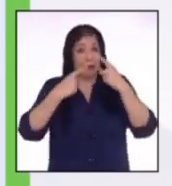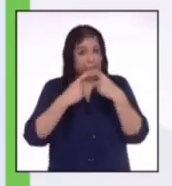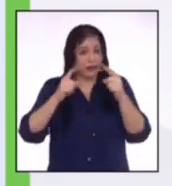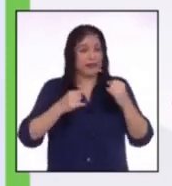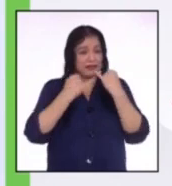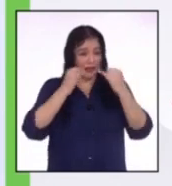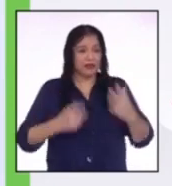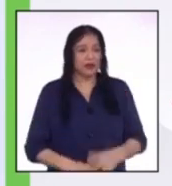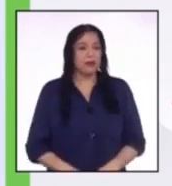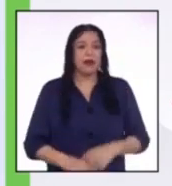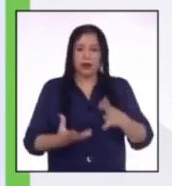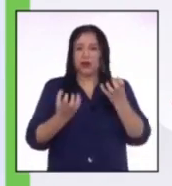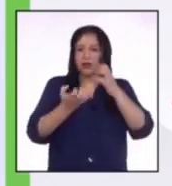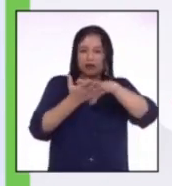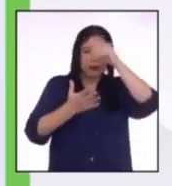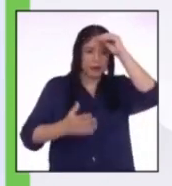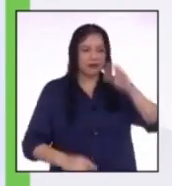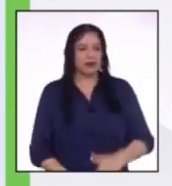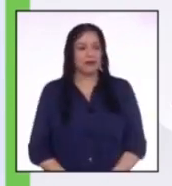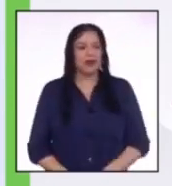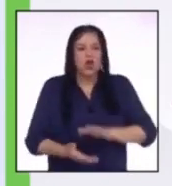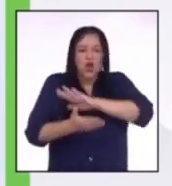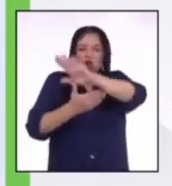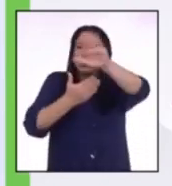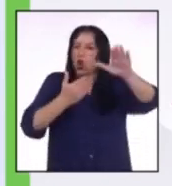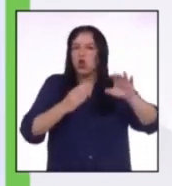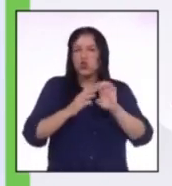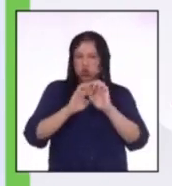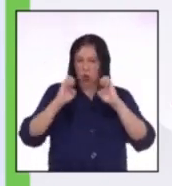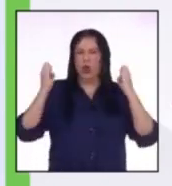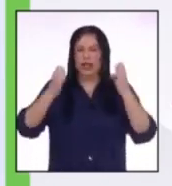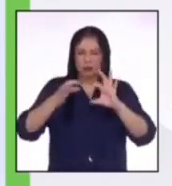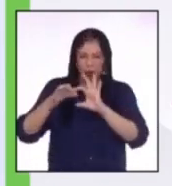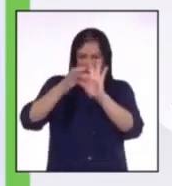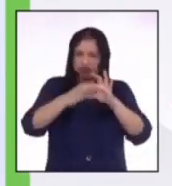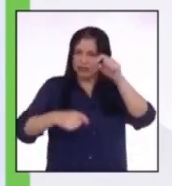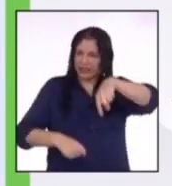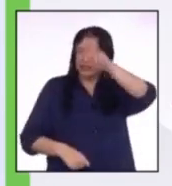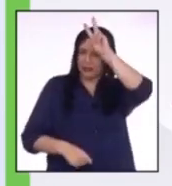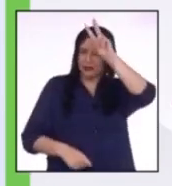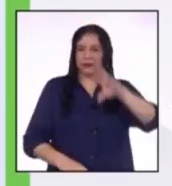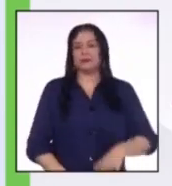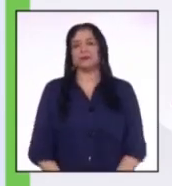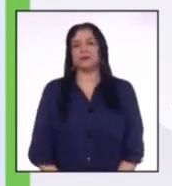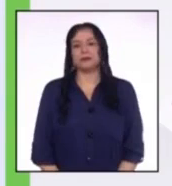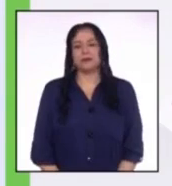estamos esta parte confirmó que nueve ya dedica perú